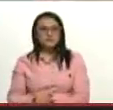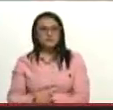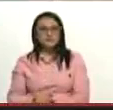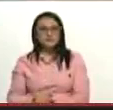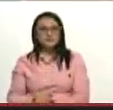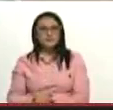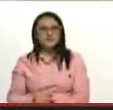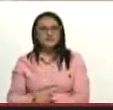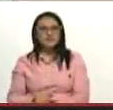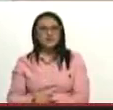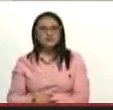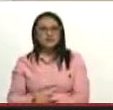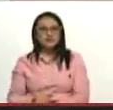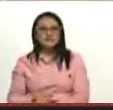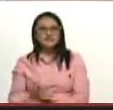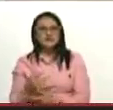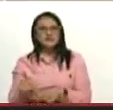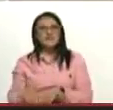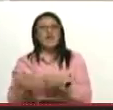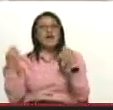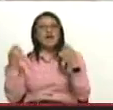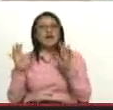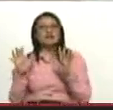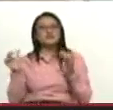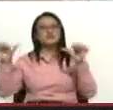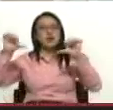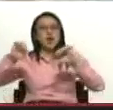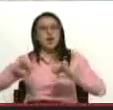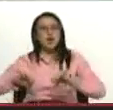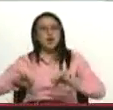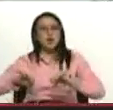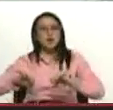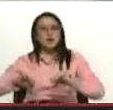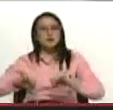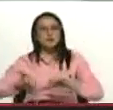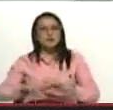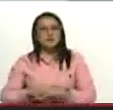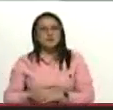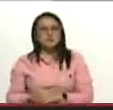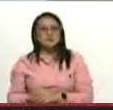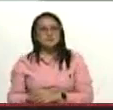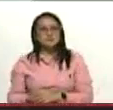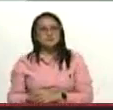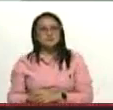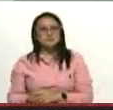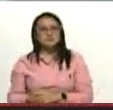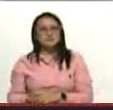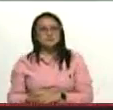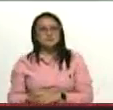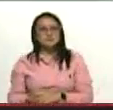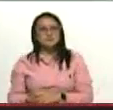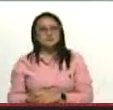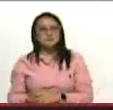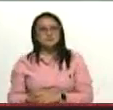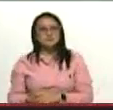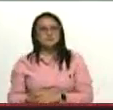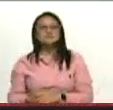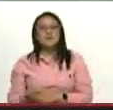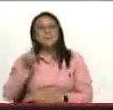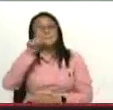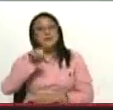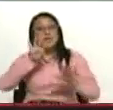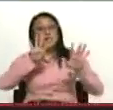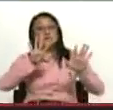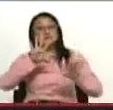de la de la del fracaso de la Federación de las indias occidentales en